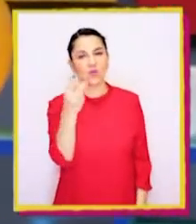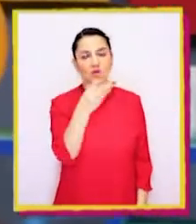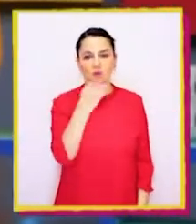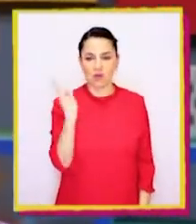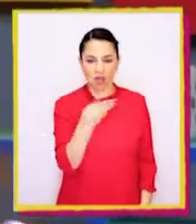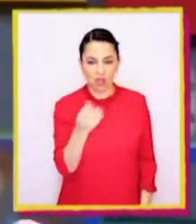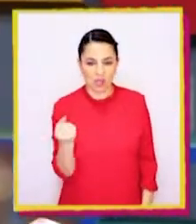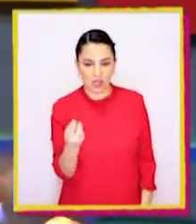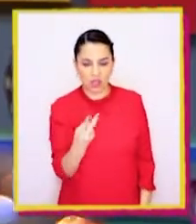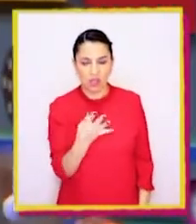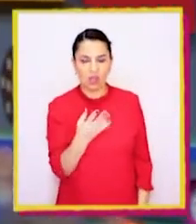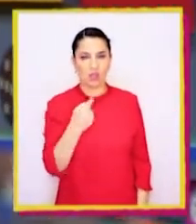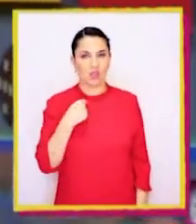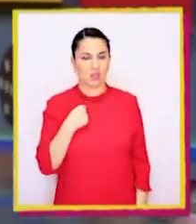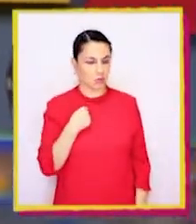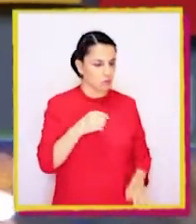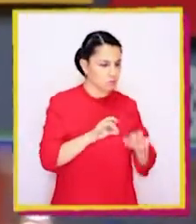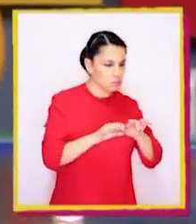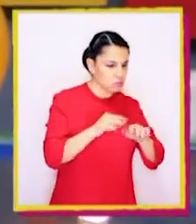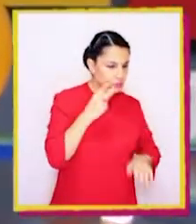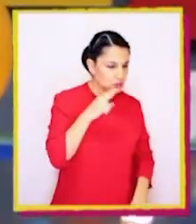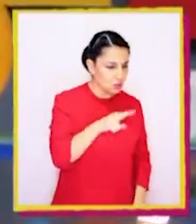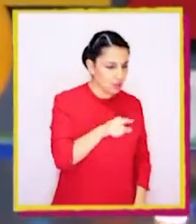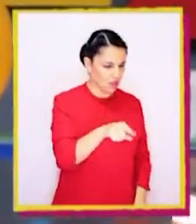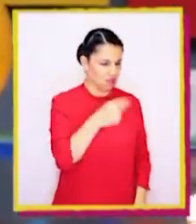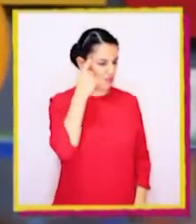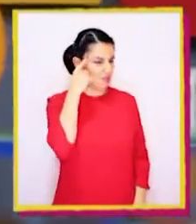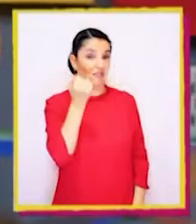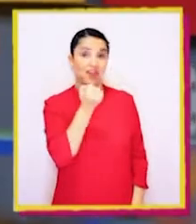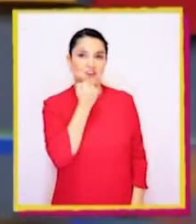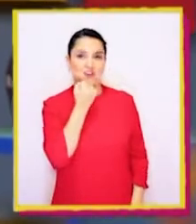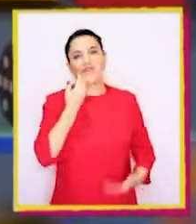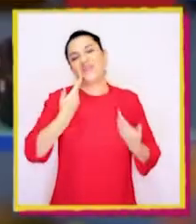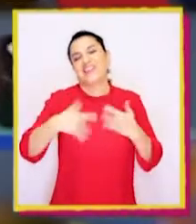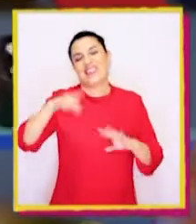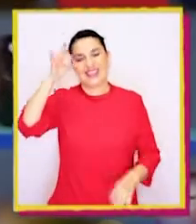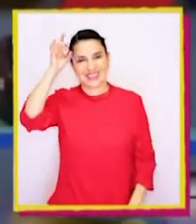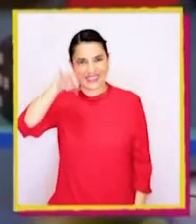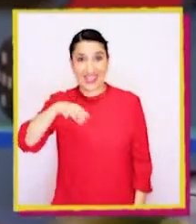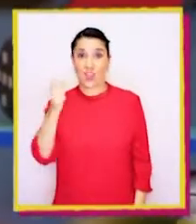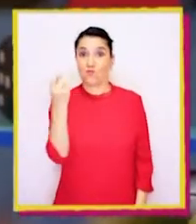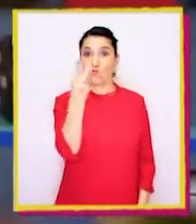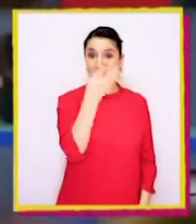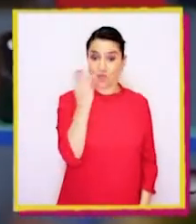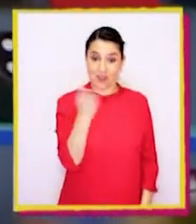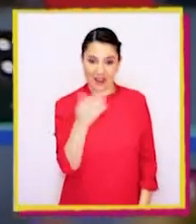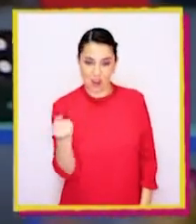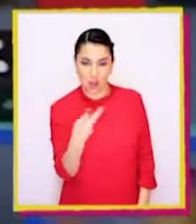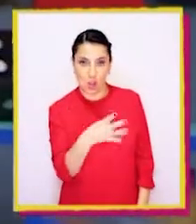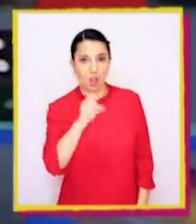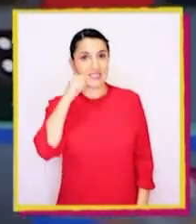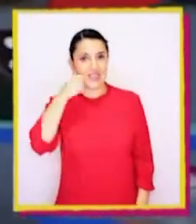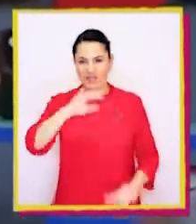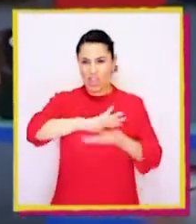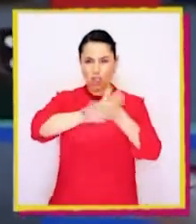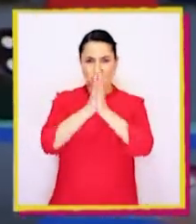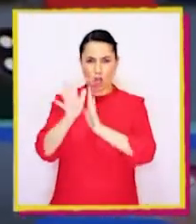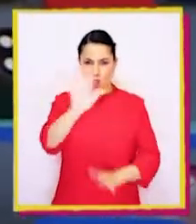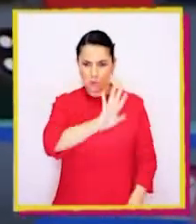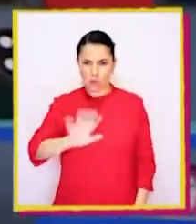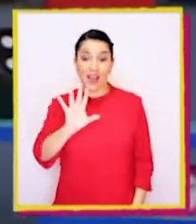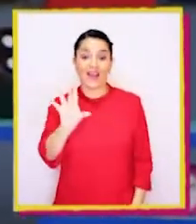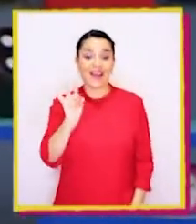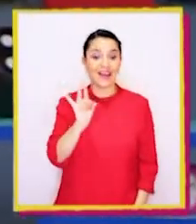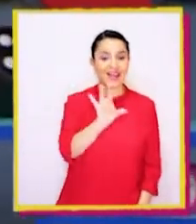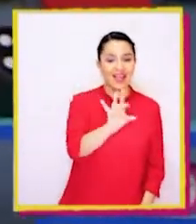las fracciones. Cuando yo lo veía en los pedidos, creía que era un error del computador, pero ya sé que las fracciones son una parte de un todo. Y